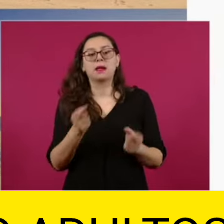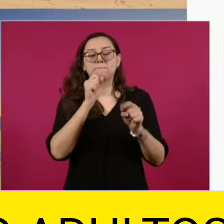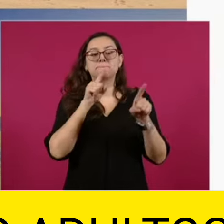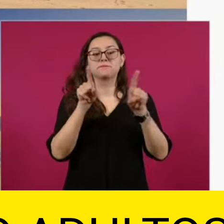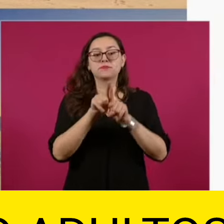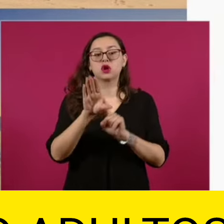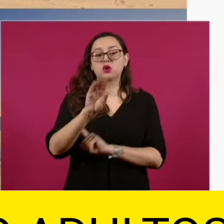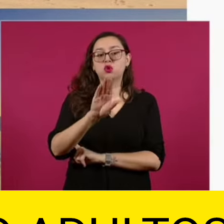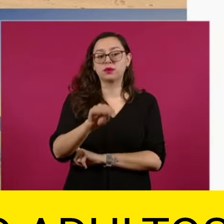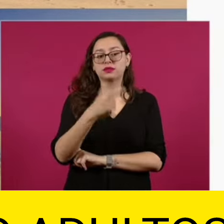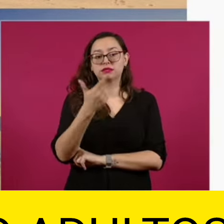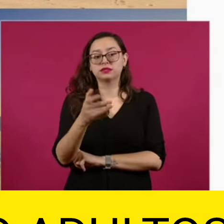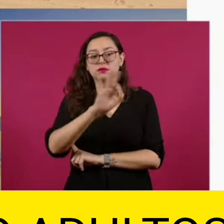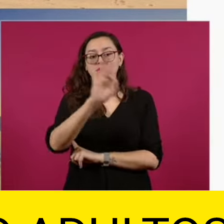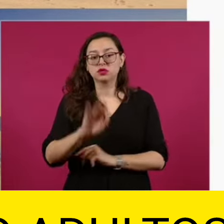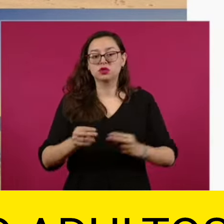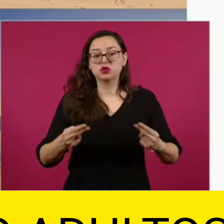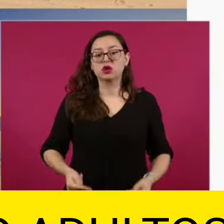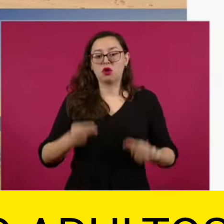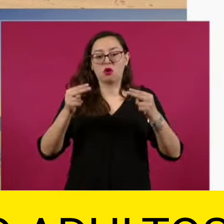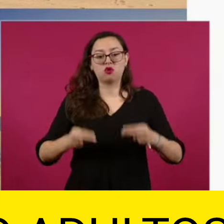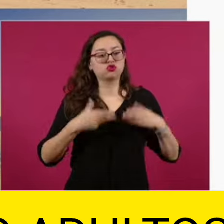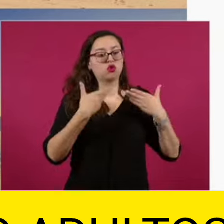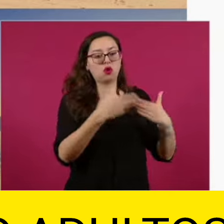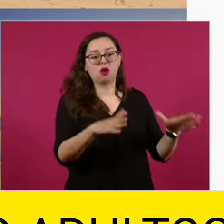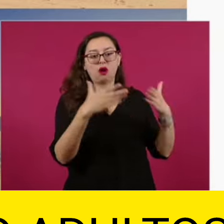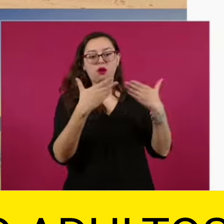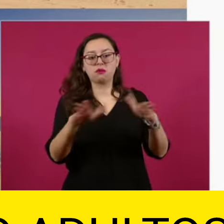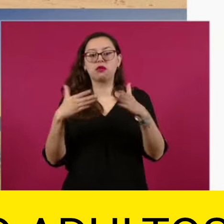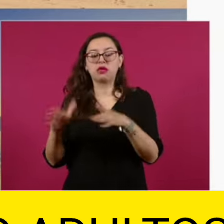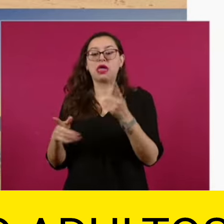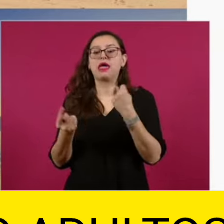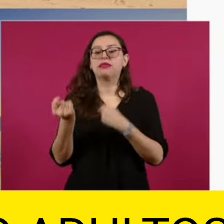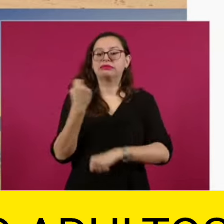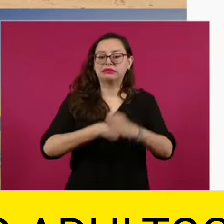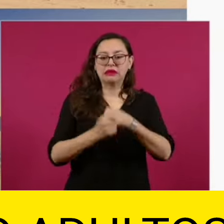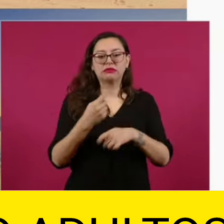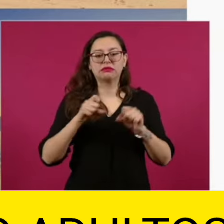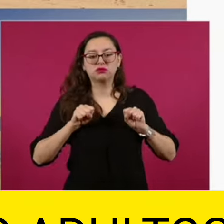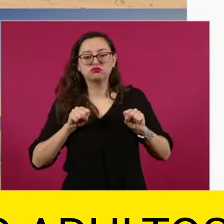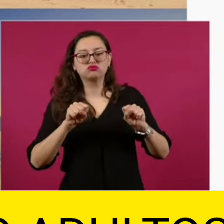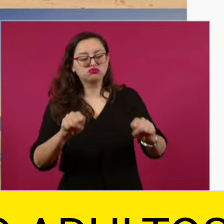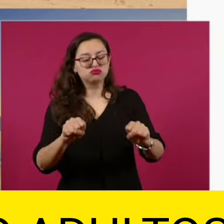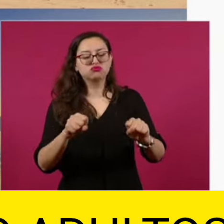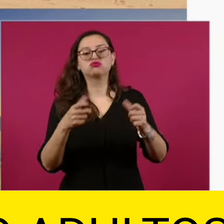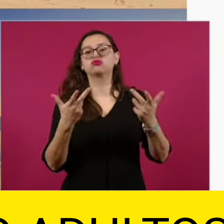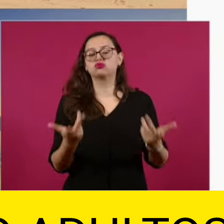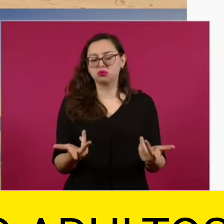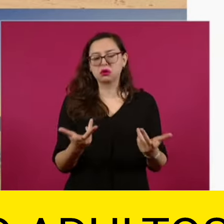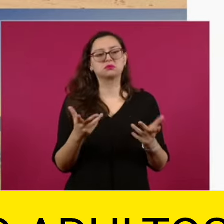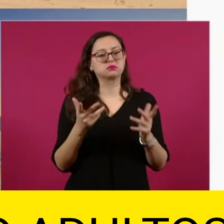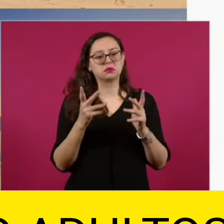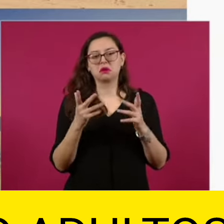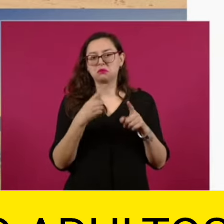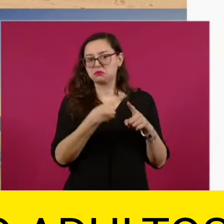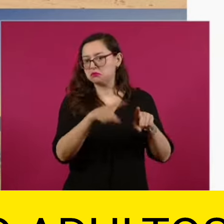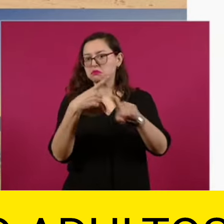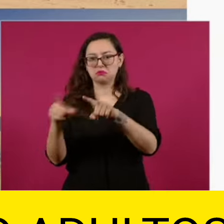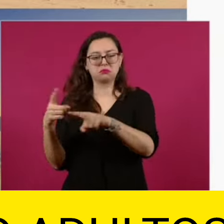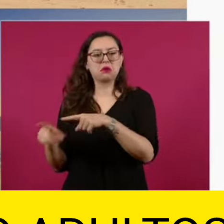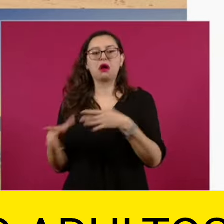los comercios reaperturados, todas las tiendas de cadenas comerciales como supermercados y demás